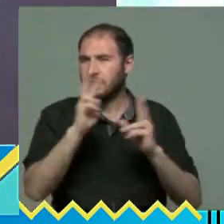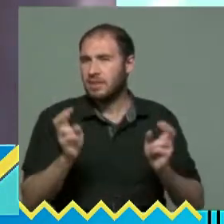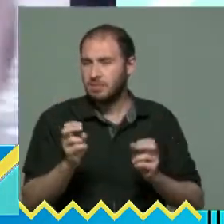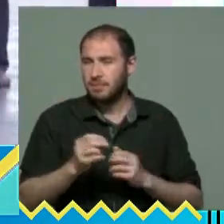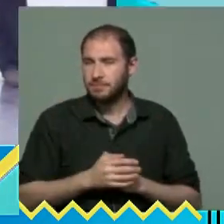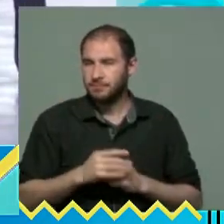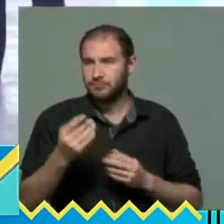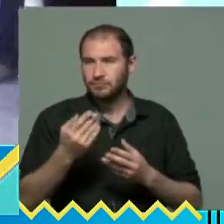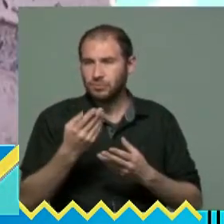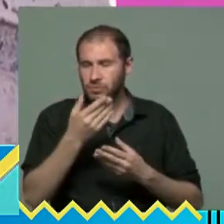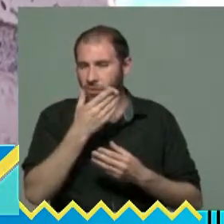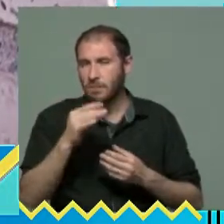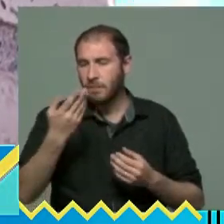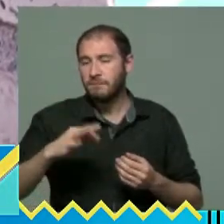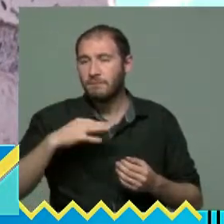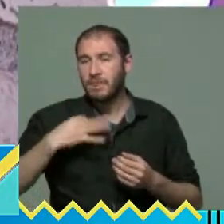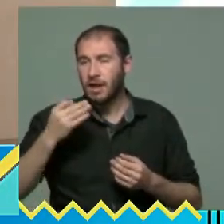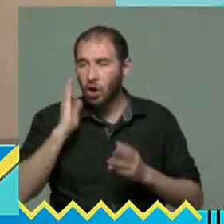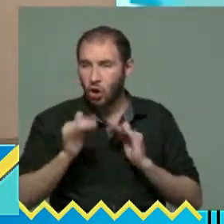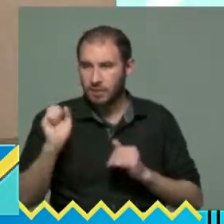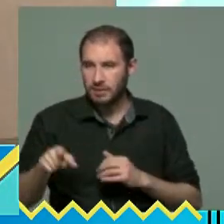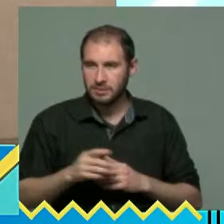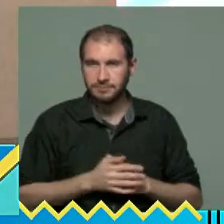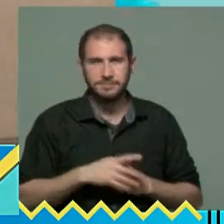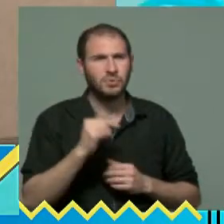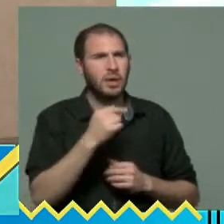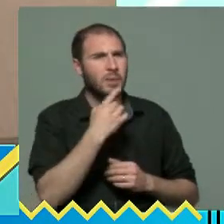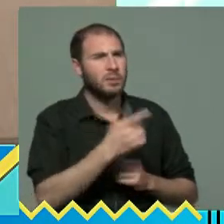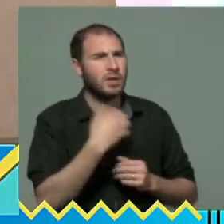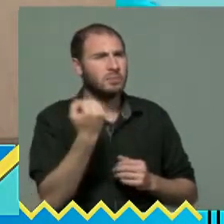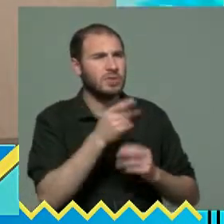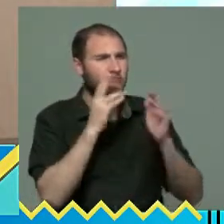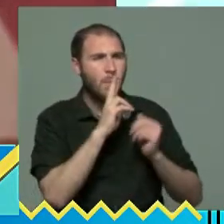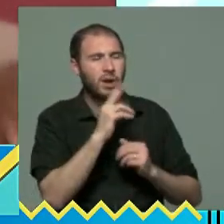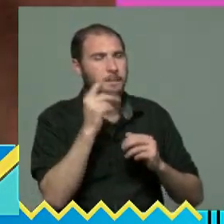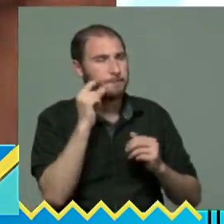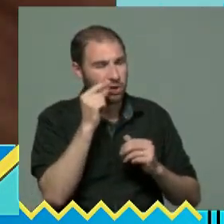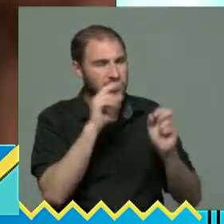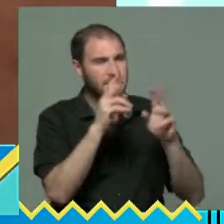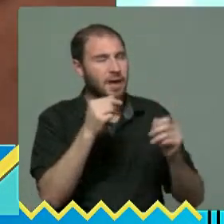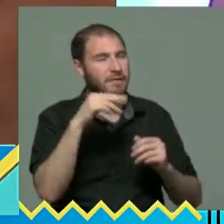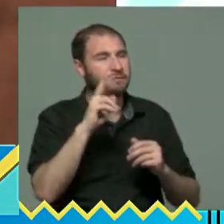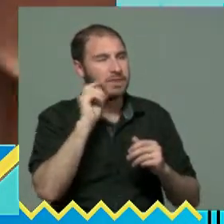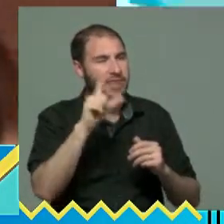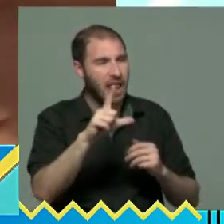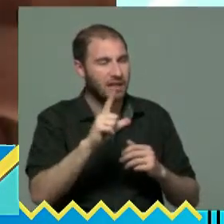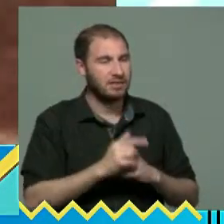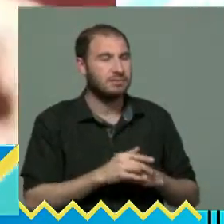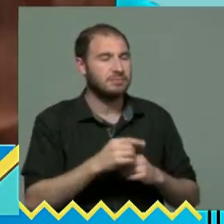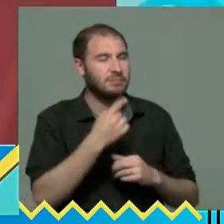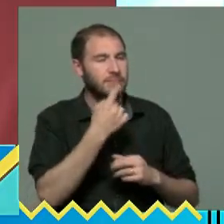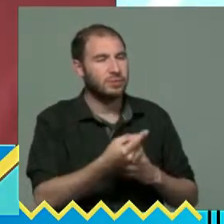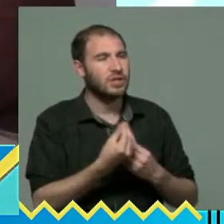tan preciosa como es la vida de un joven, ¿no? Daniel, la importancia de la mujer en la política y en el caso de María Eugenia Vidal, me gustaría saber